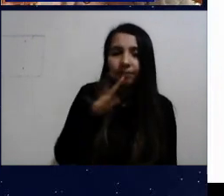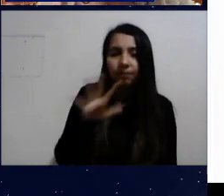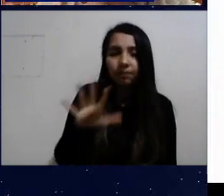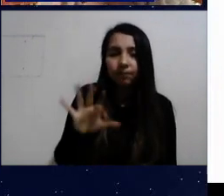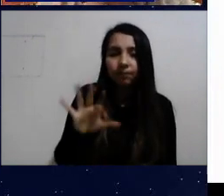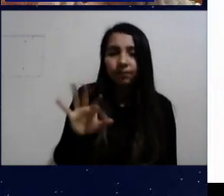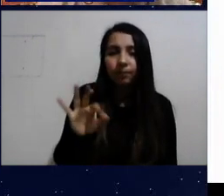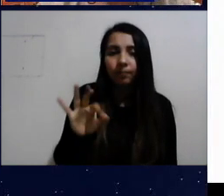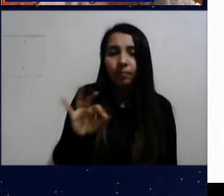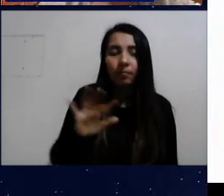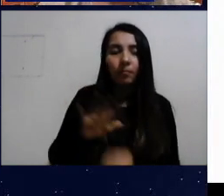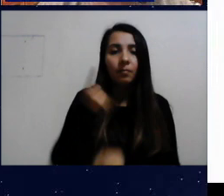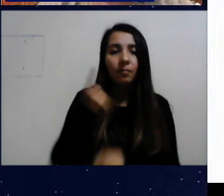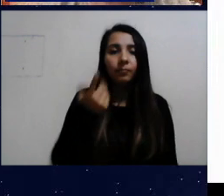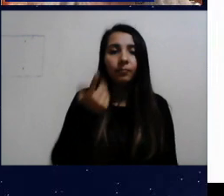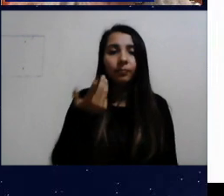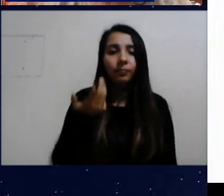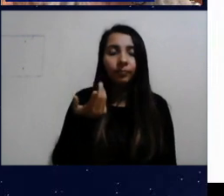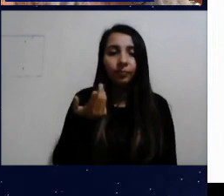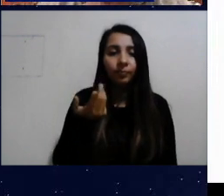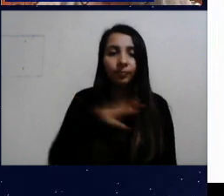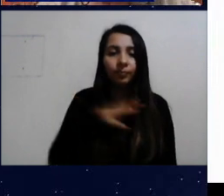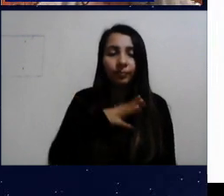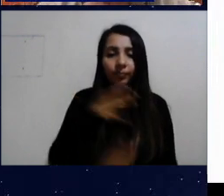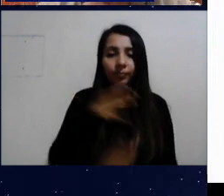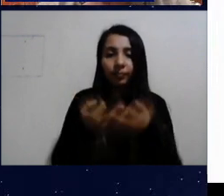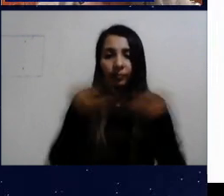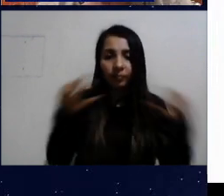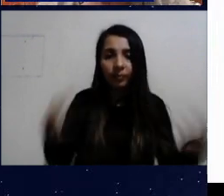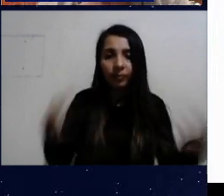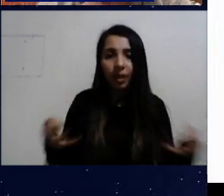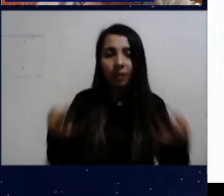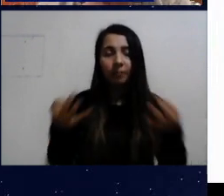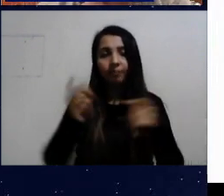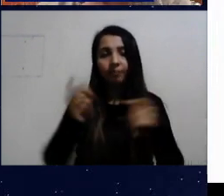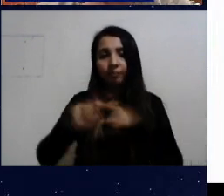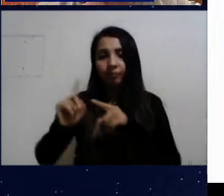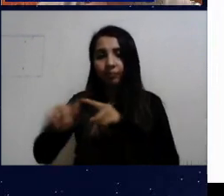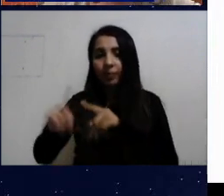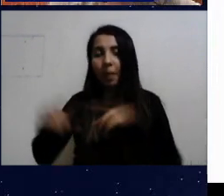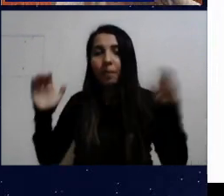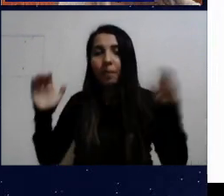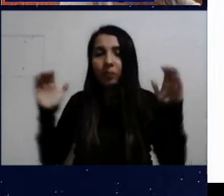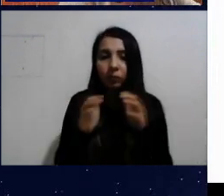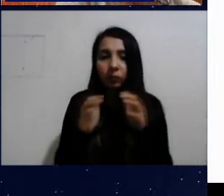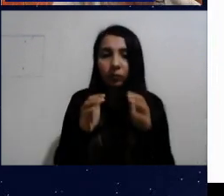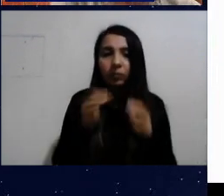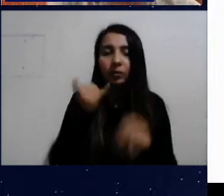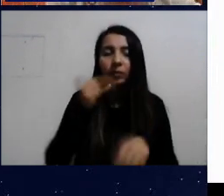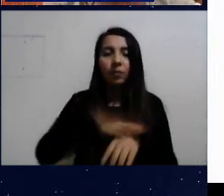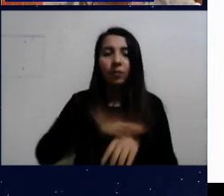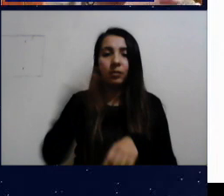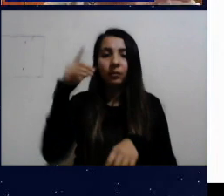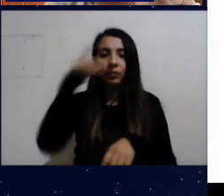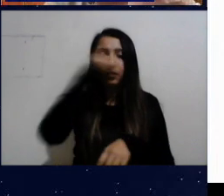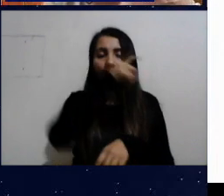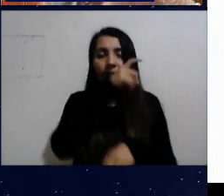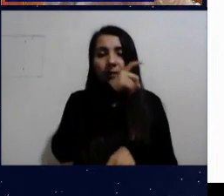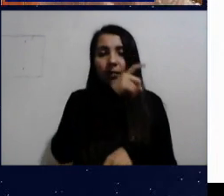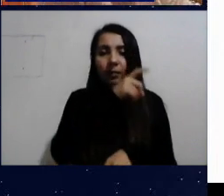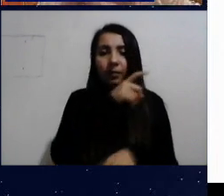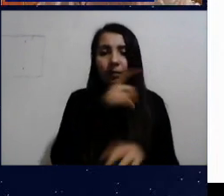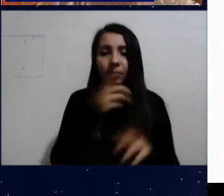los planetas de tipo terrestre son mucho más pequeños y los contrastes hacen que sea muy difícil detectarlos por medio de tránsitos, por